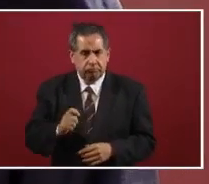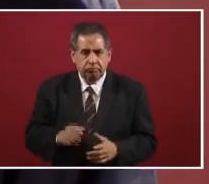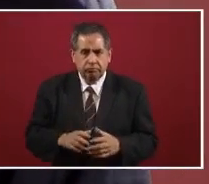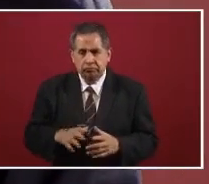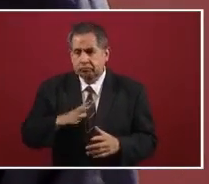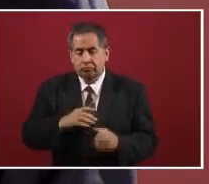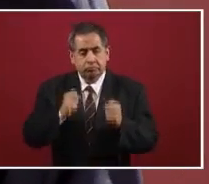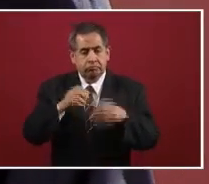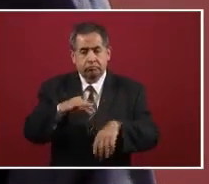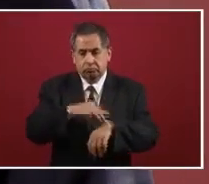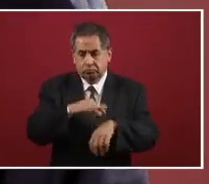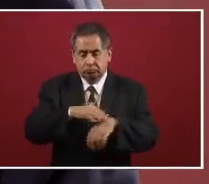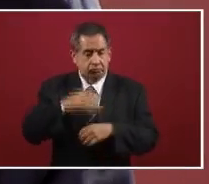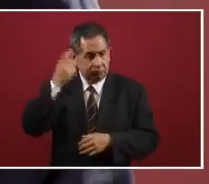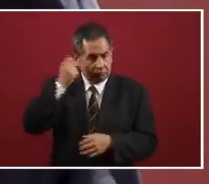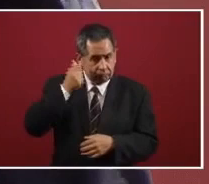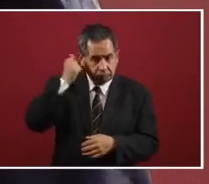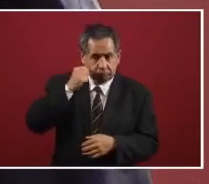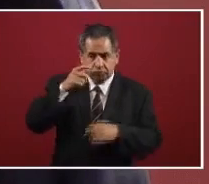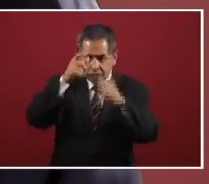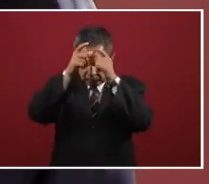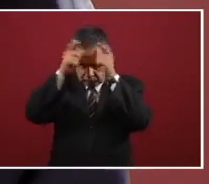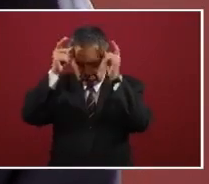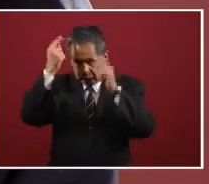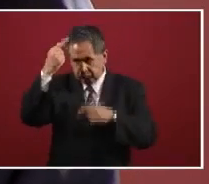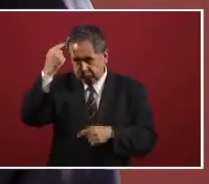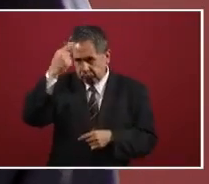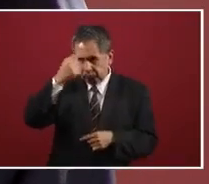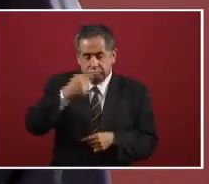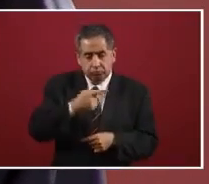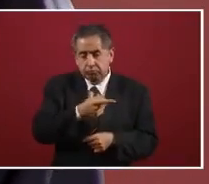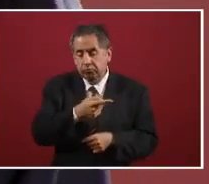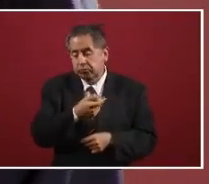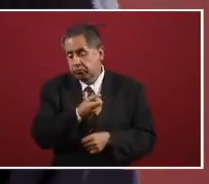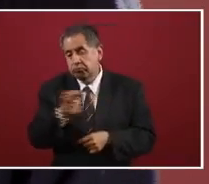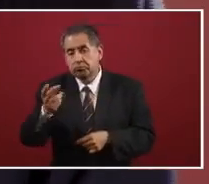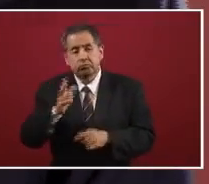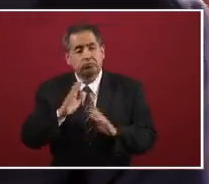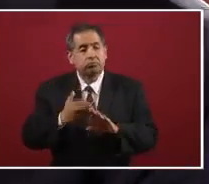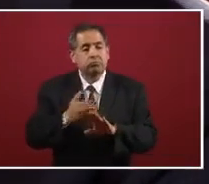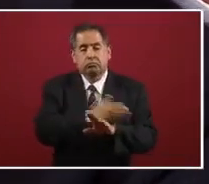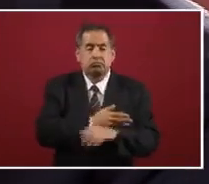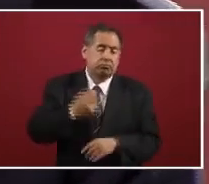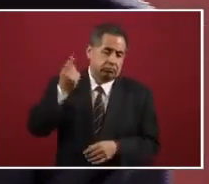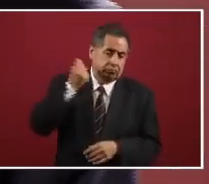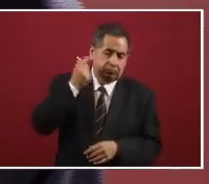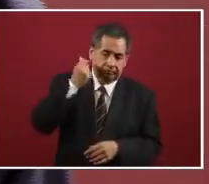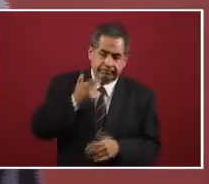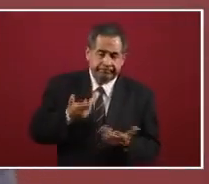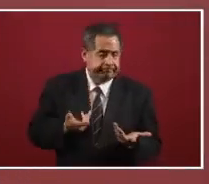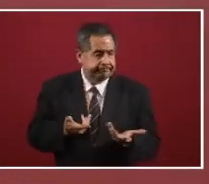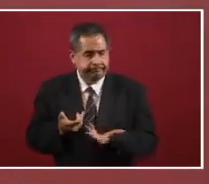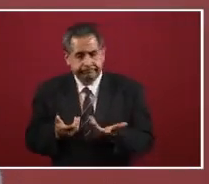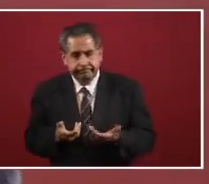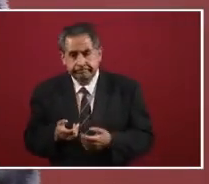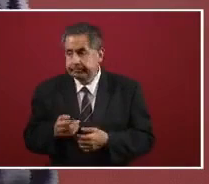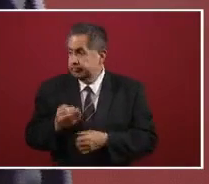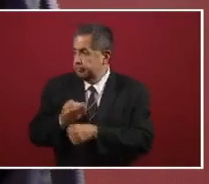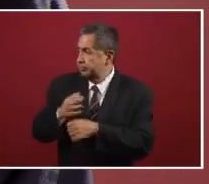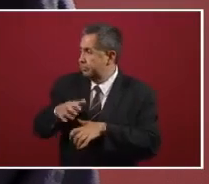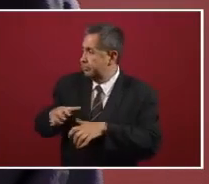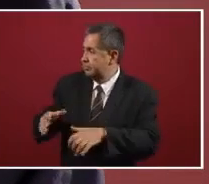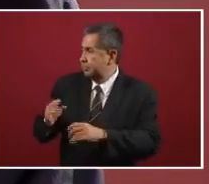Hay médicos jubilados, hay enfermeras que ante la falta